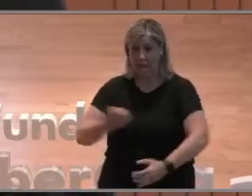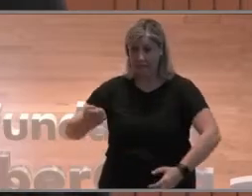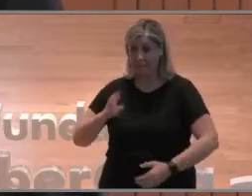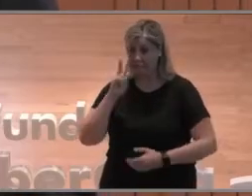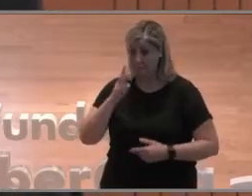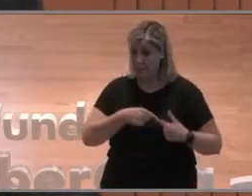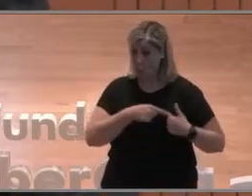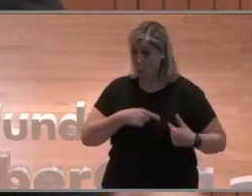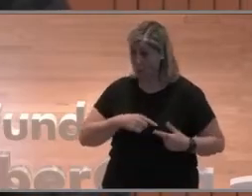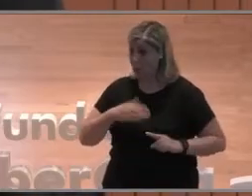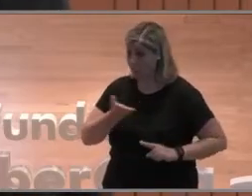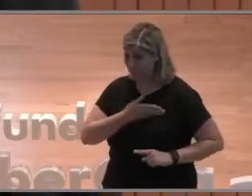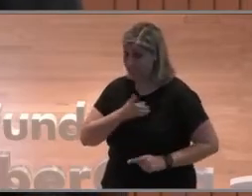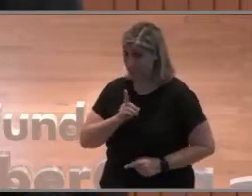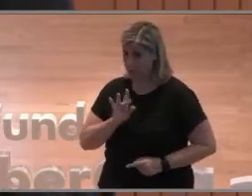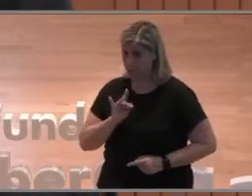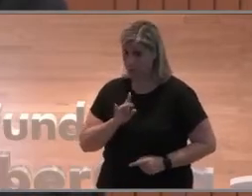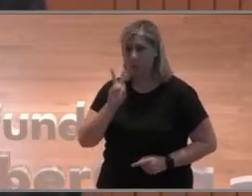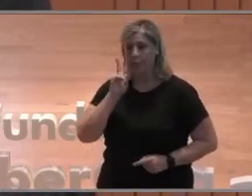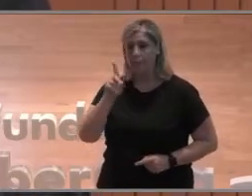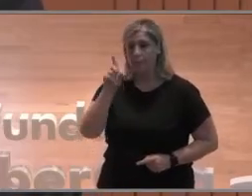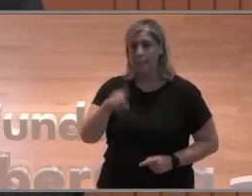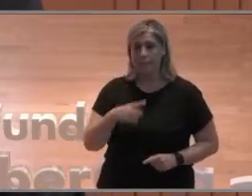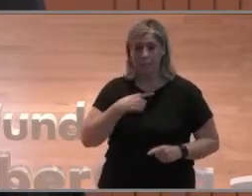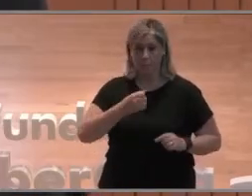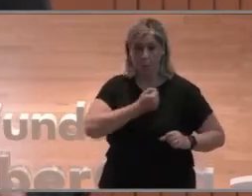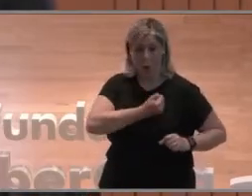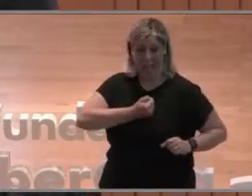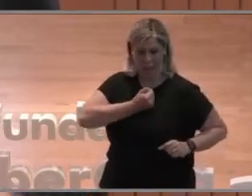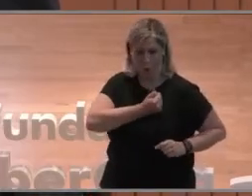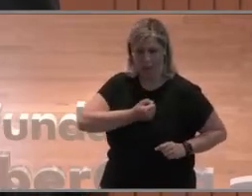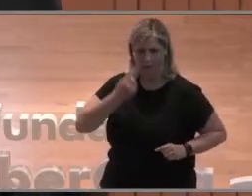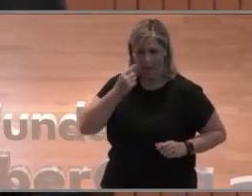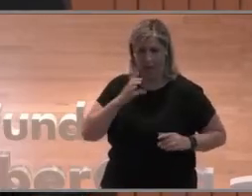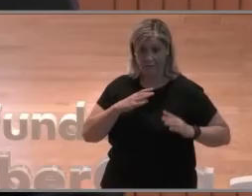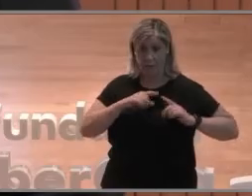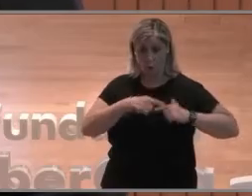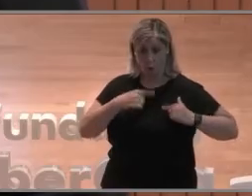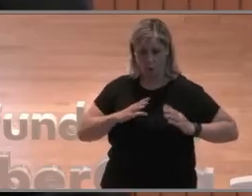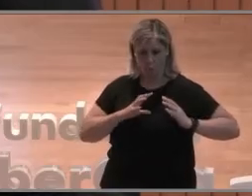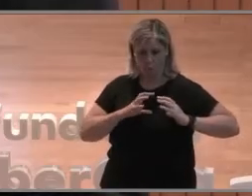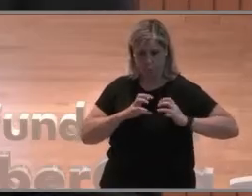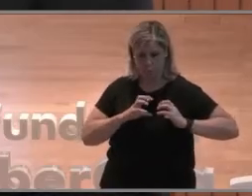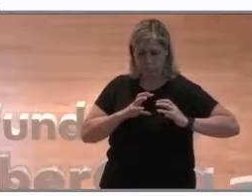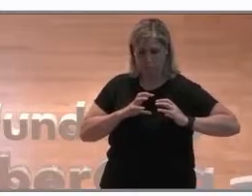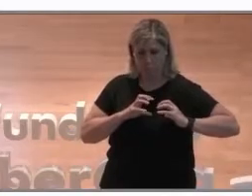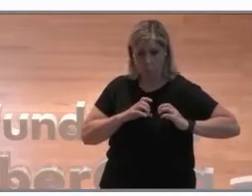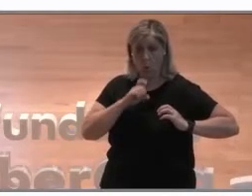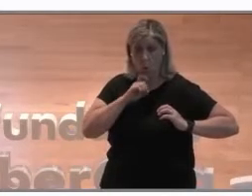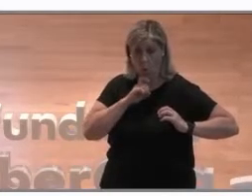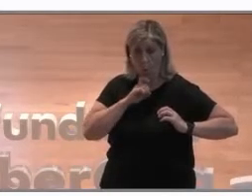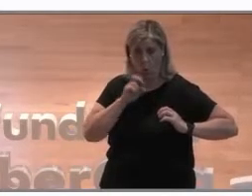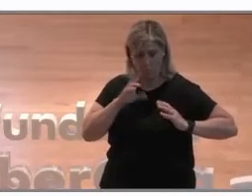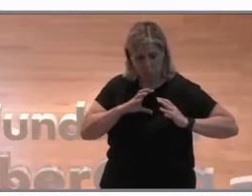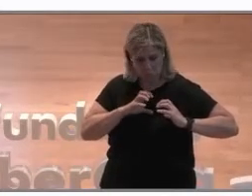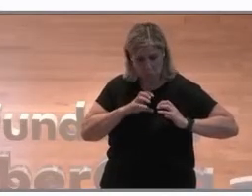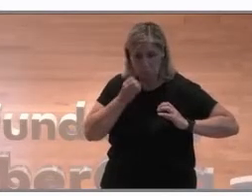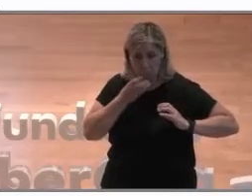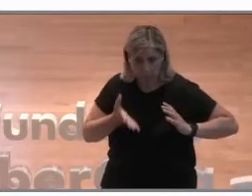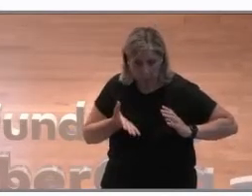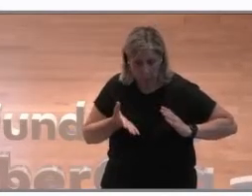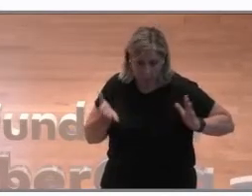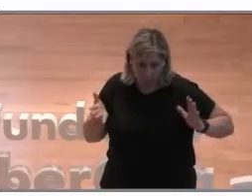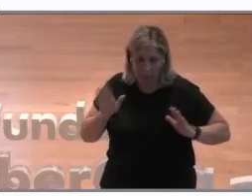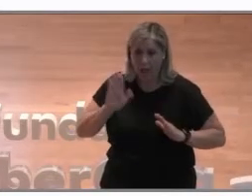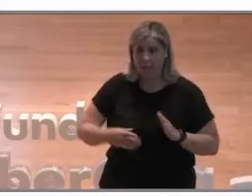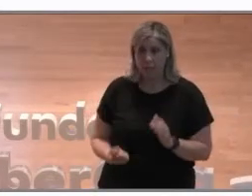corazón estaba dañado, miramos un poquito con el ecógrafo a ver cómo se contraía ese corazón y veíamos que no se contraía bien y lo tuvimos que subir